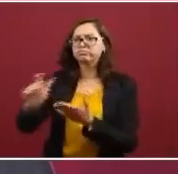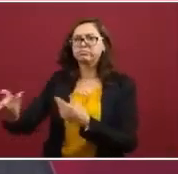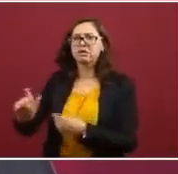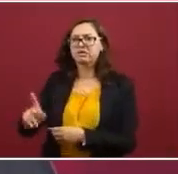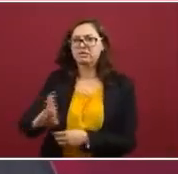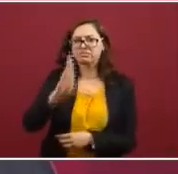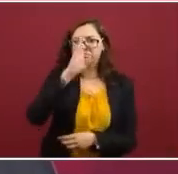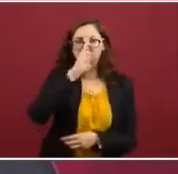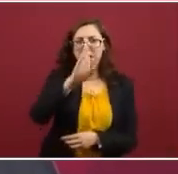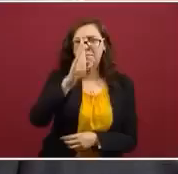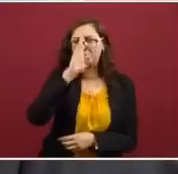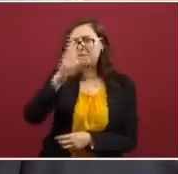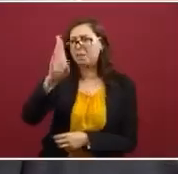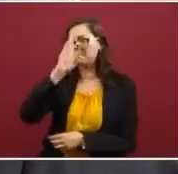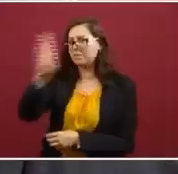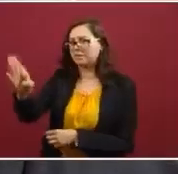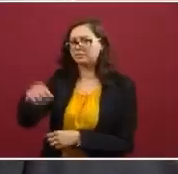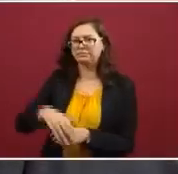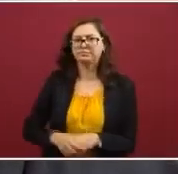directa.